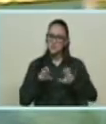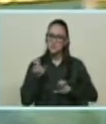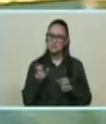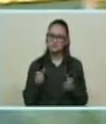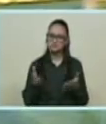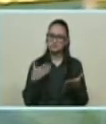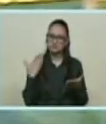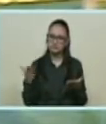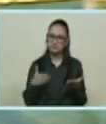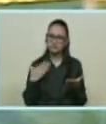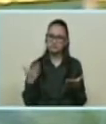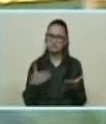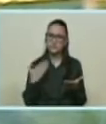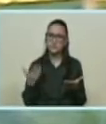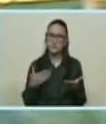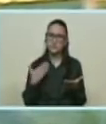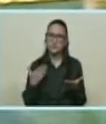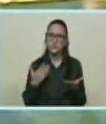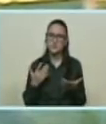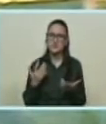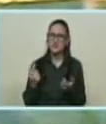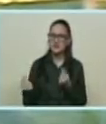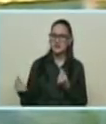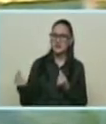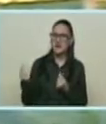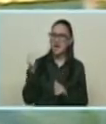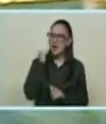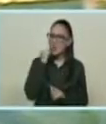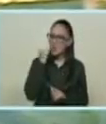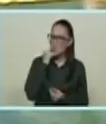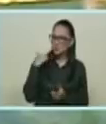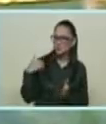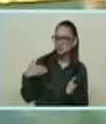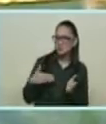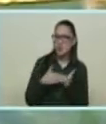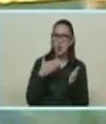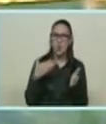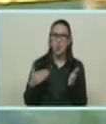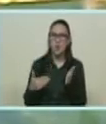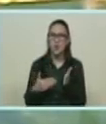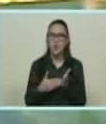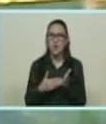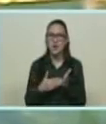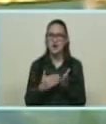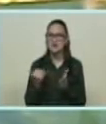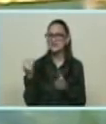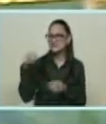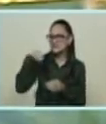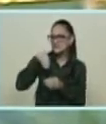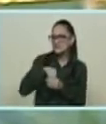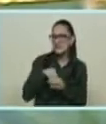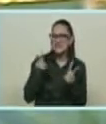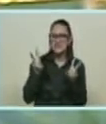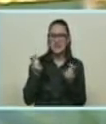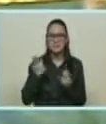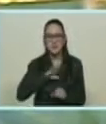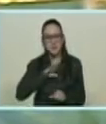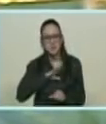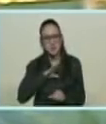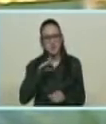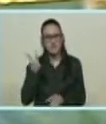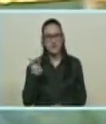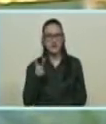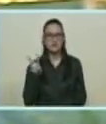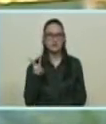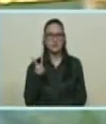reiteradas expresiones de abuso, de agresión, de intervencionismo sobre los asuntos de Venezuela,